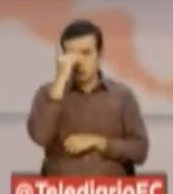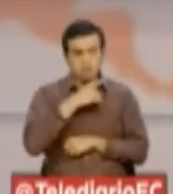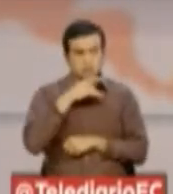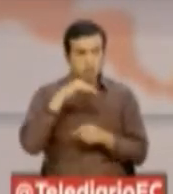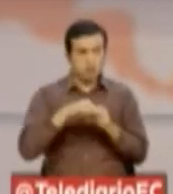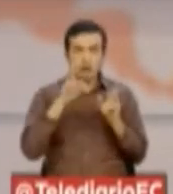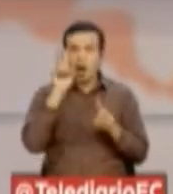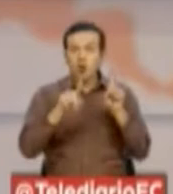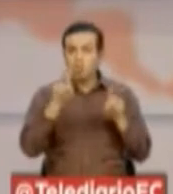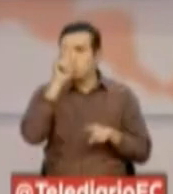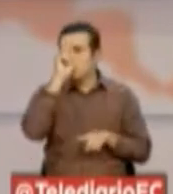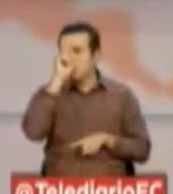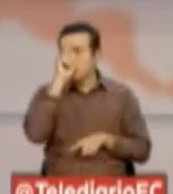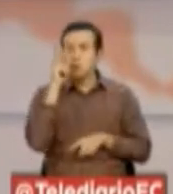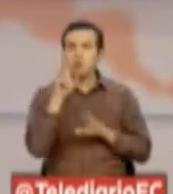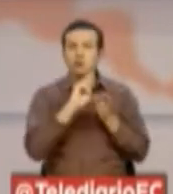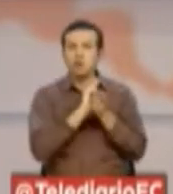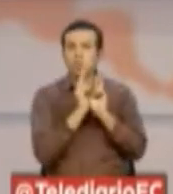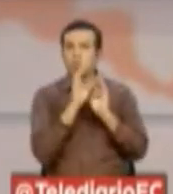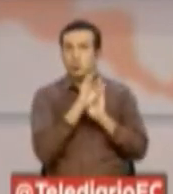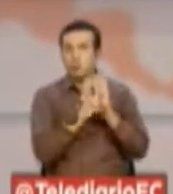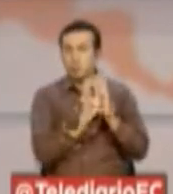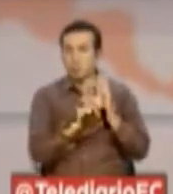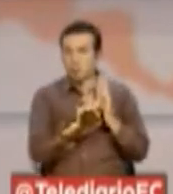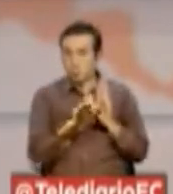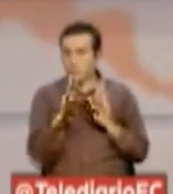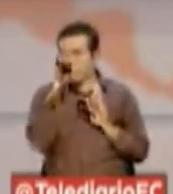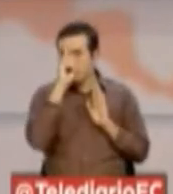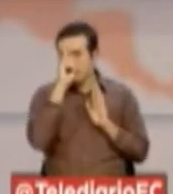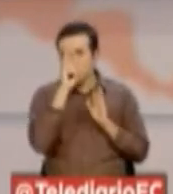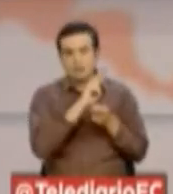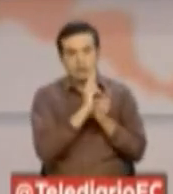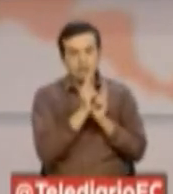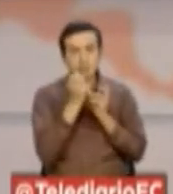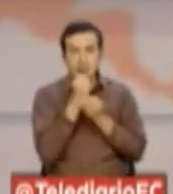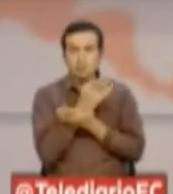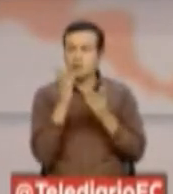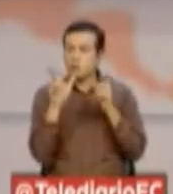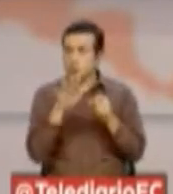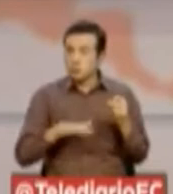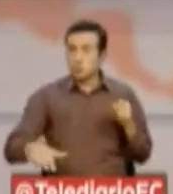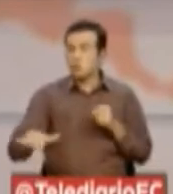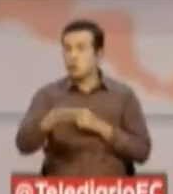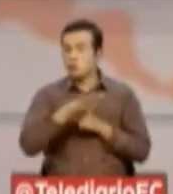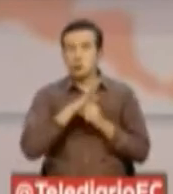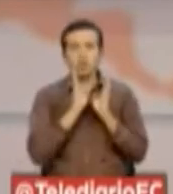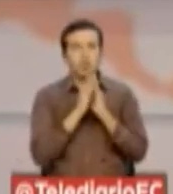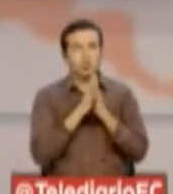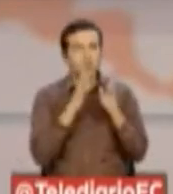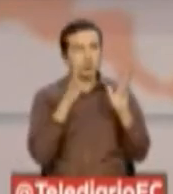se mandaron reformas constitucionales eran reformas y debían ser conocidas por la ciudadanía a un congreso de mayoría de correísta